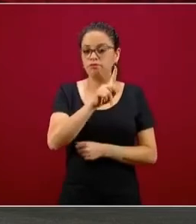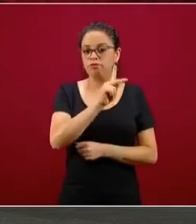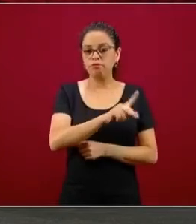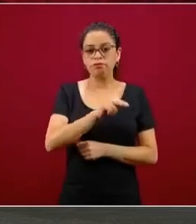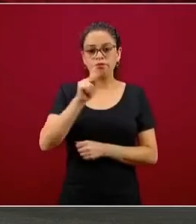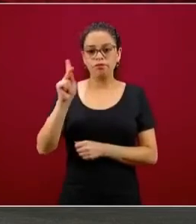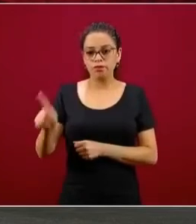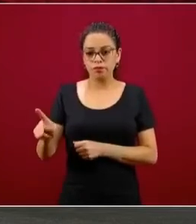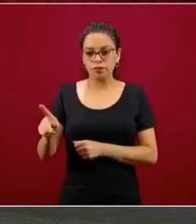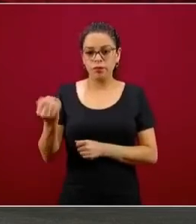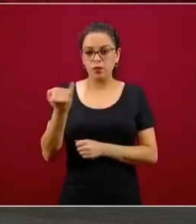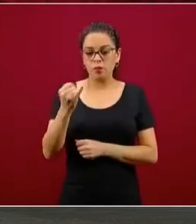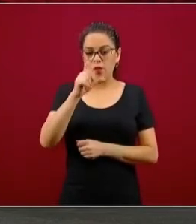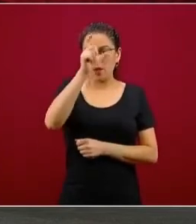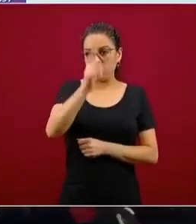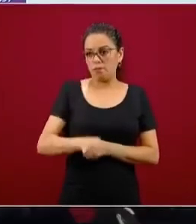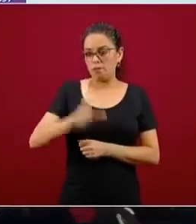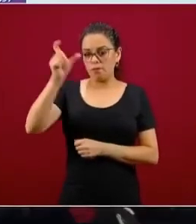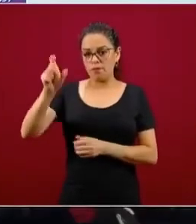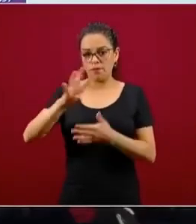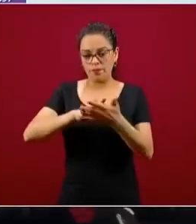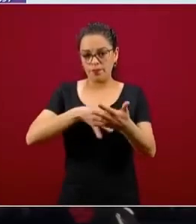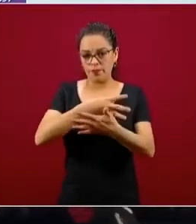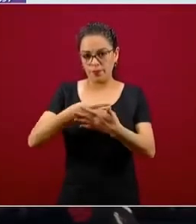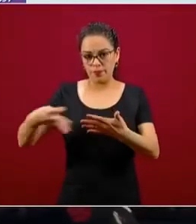en ambas tablas.